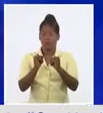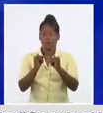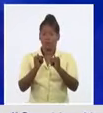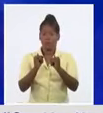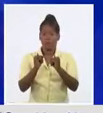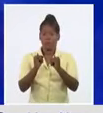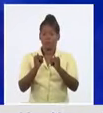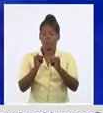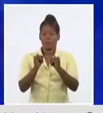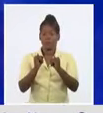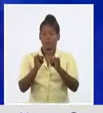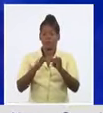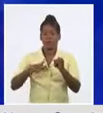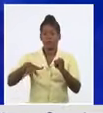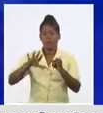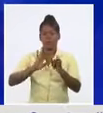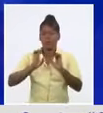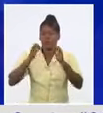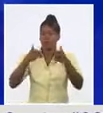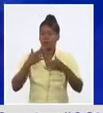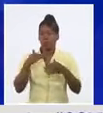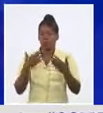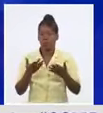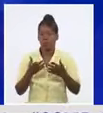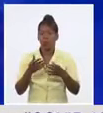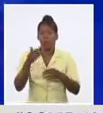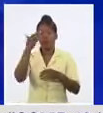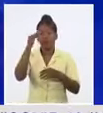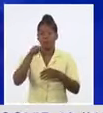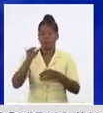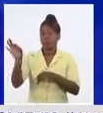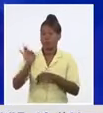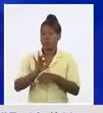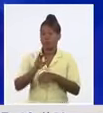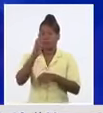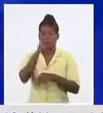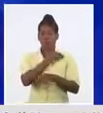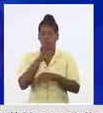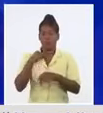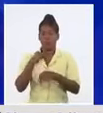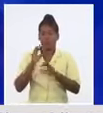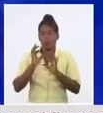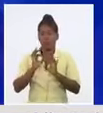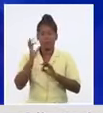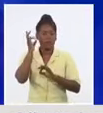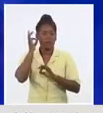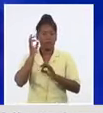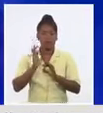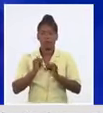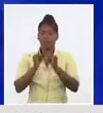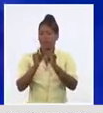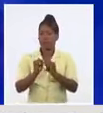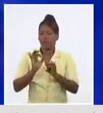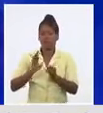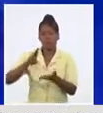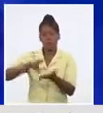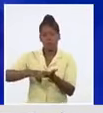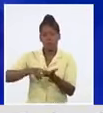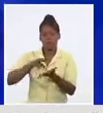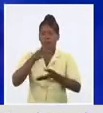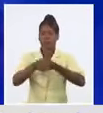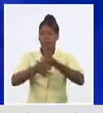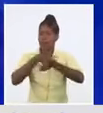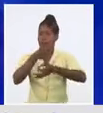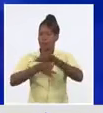profesora Elena López aquí, como ya es habitual todos los martes. Martes de Elena. Martes de Elena. Así le dicen.